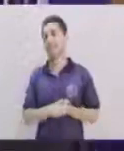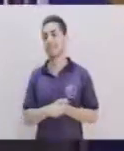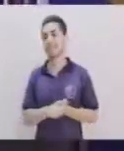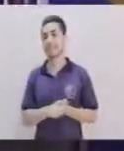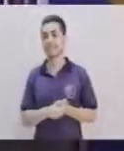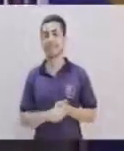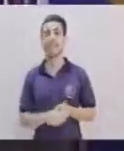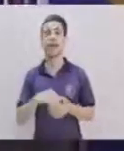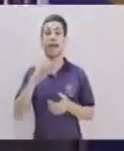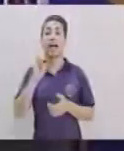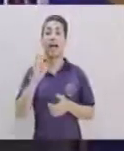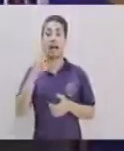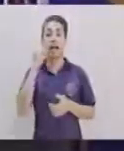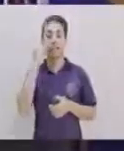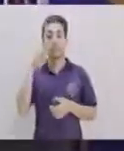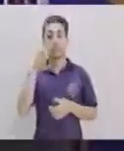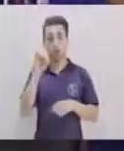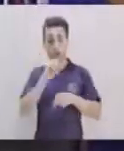Erizo envió un beso